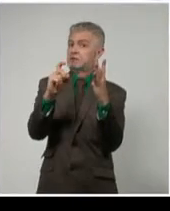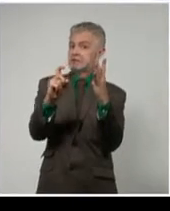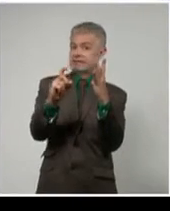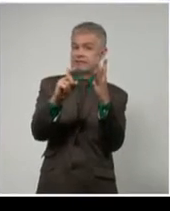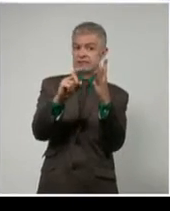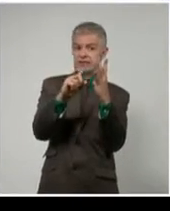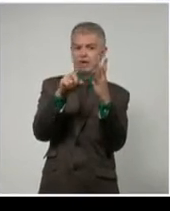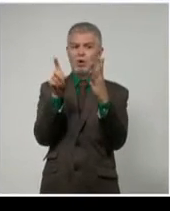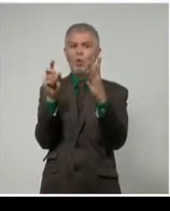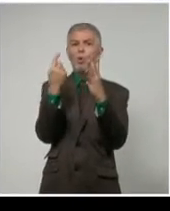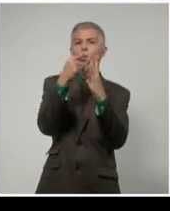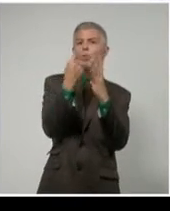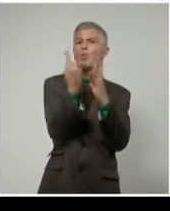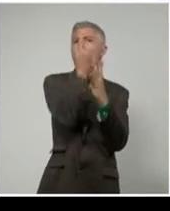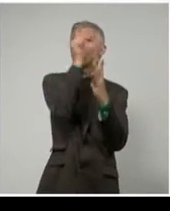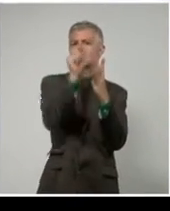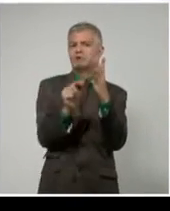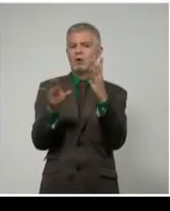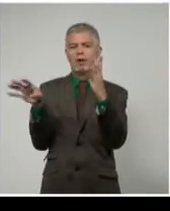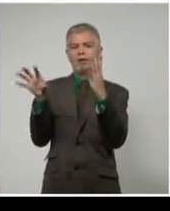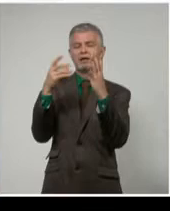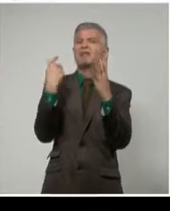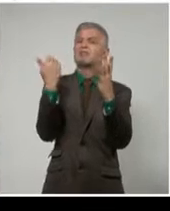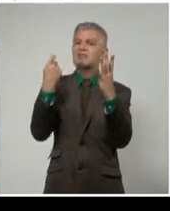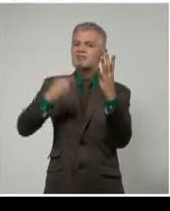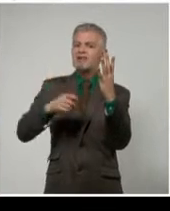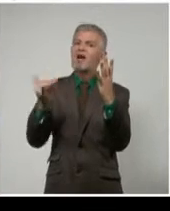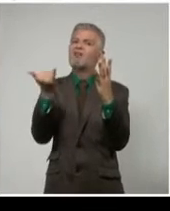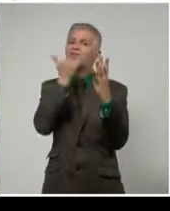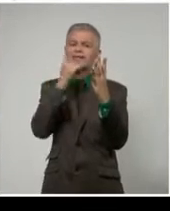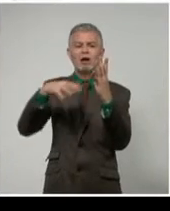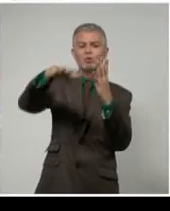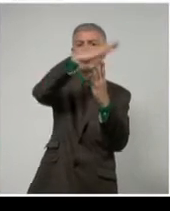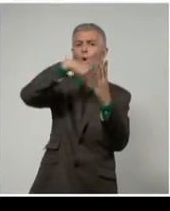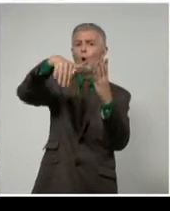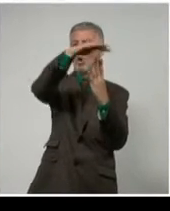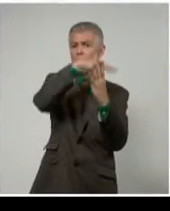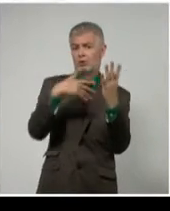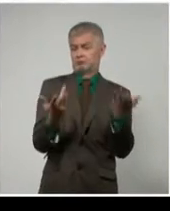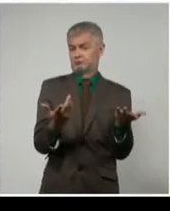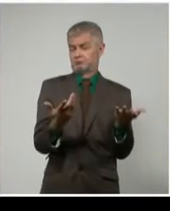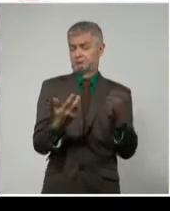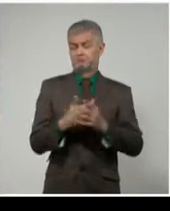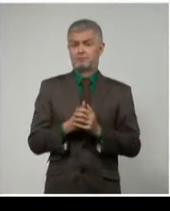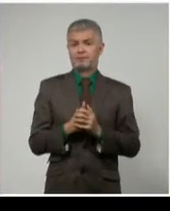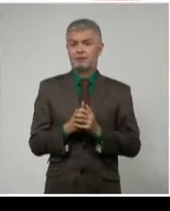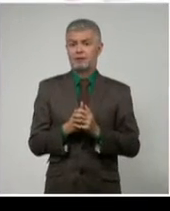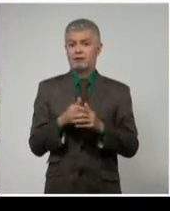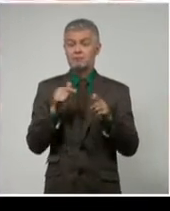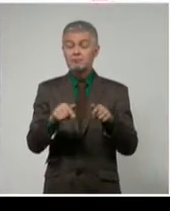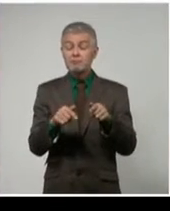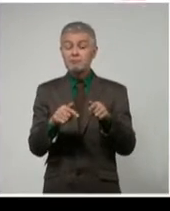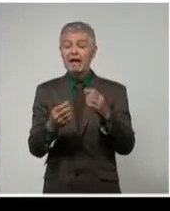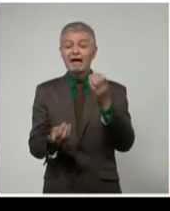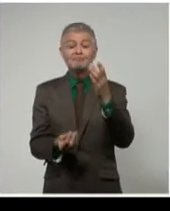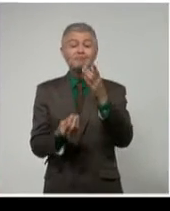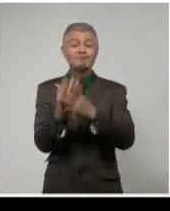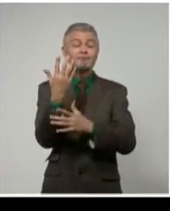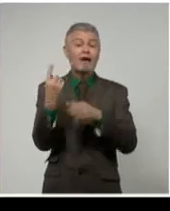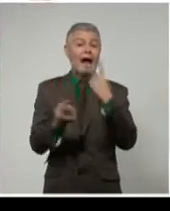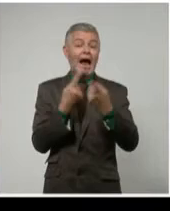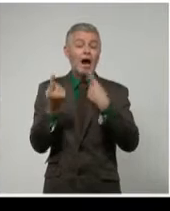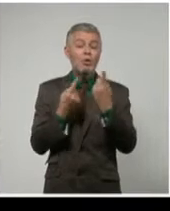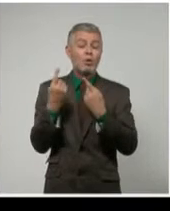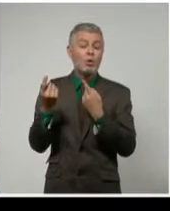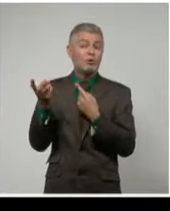con un nivel de exactitud y precisión. La otra cosa es que para generar un arma de ataque